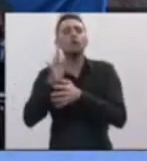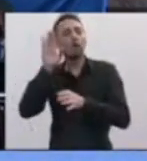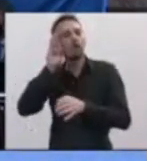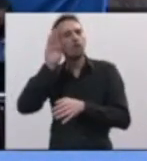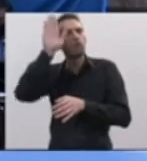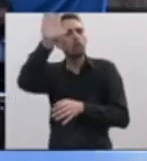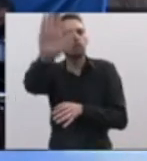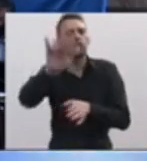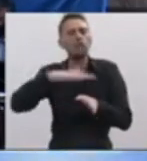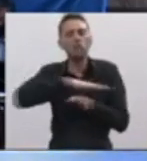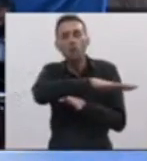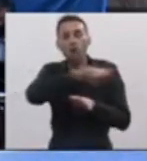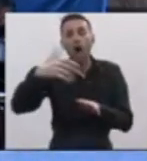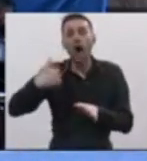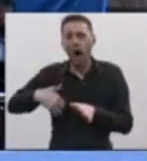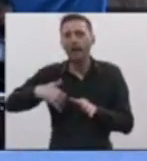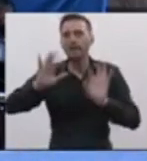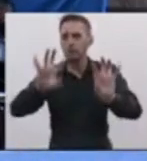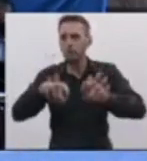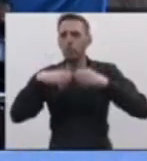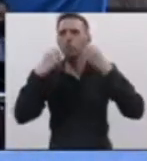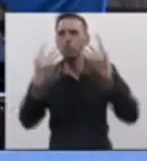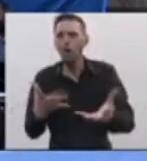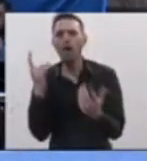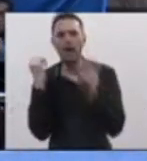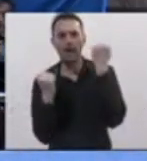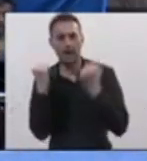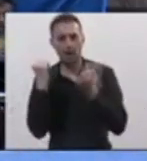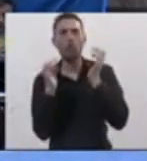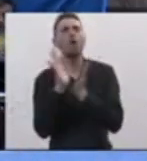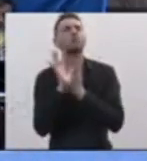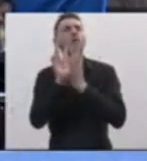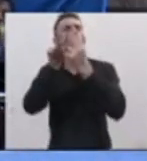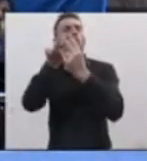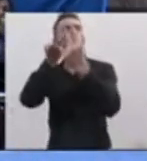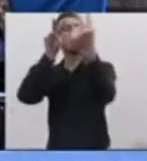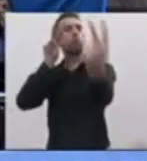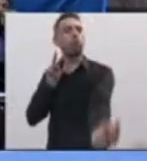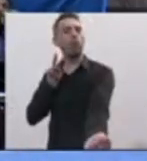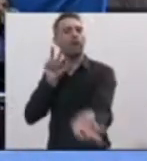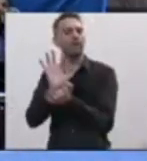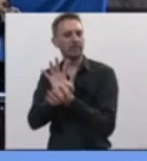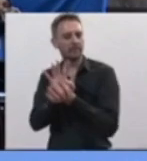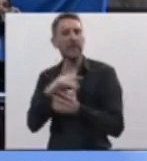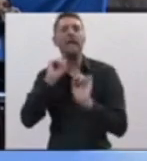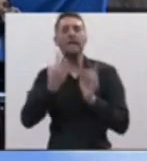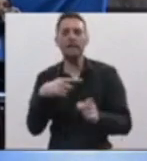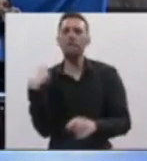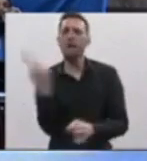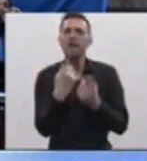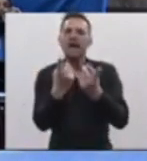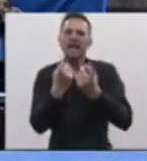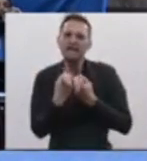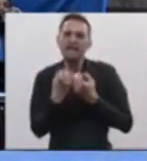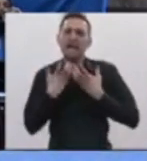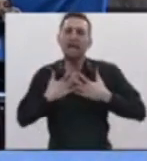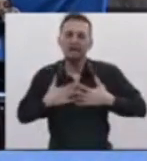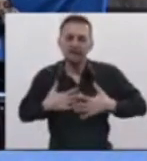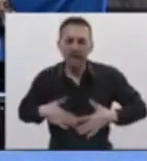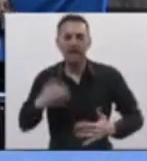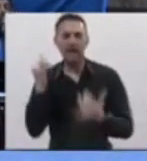iba a la consistencia macroeconómica que era un puente y también de la necesidad de tranquilizar la economía